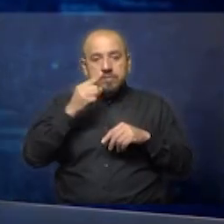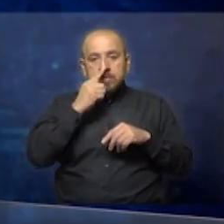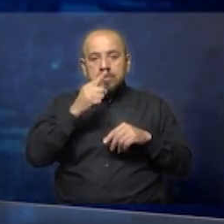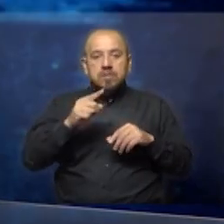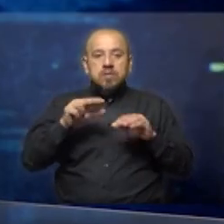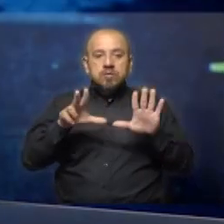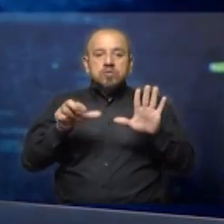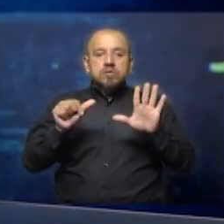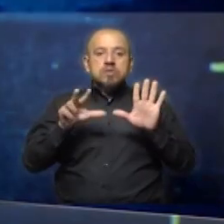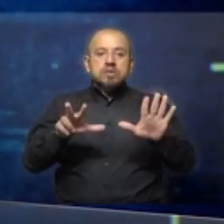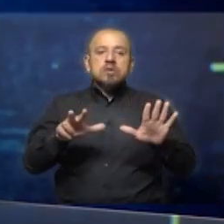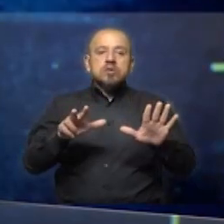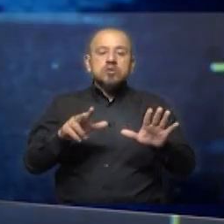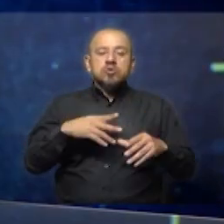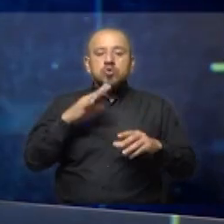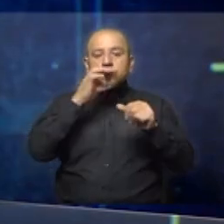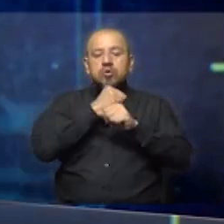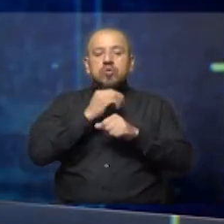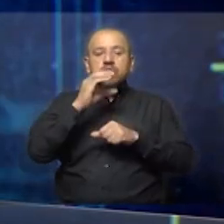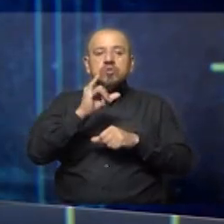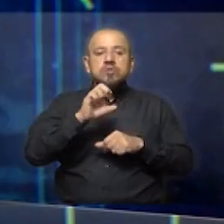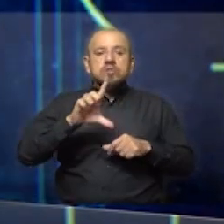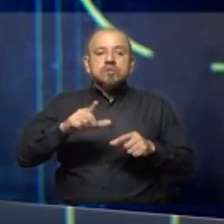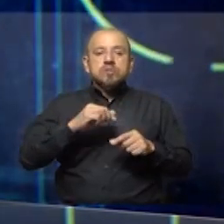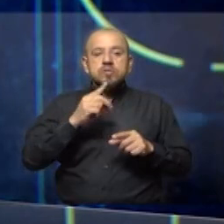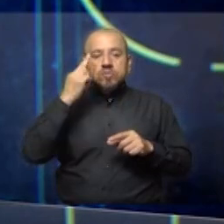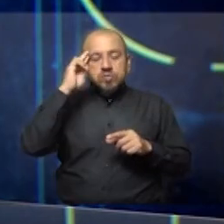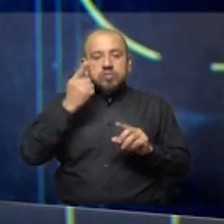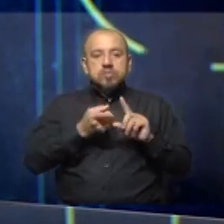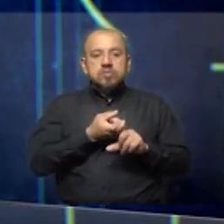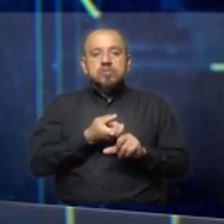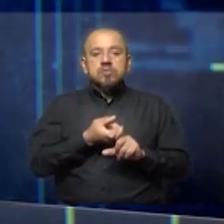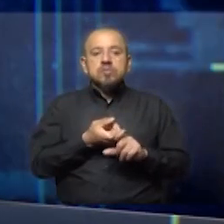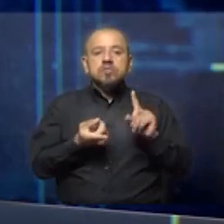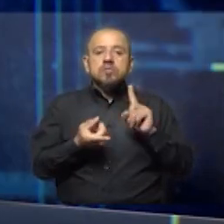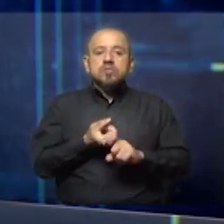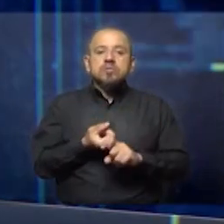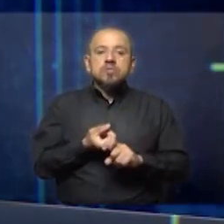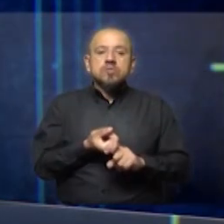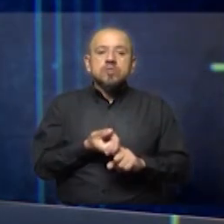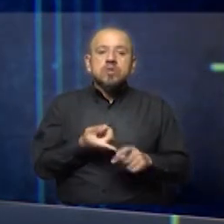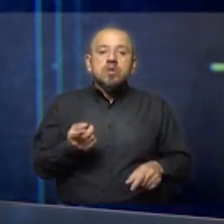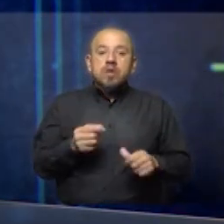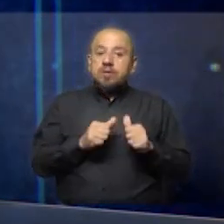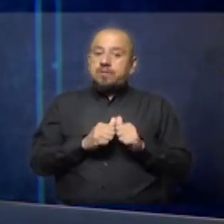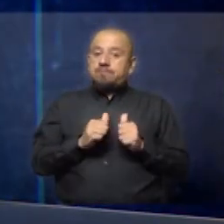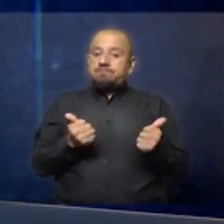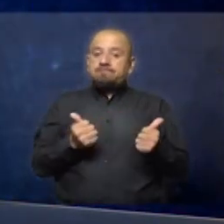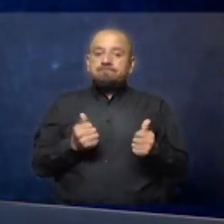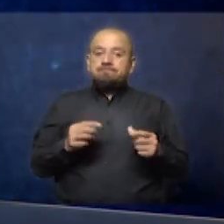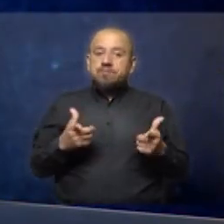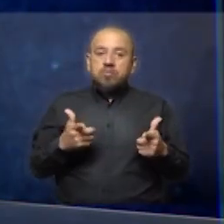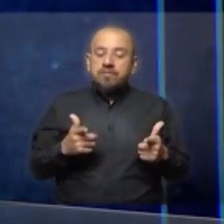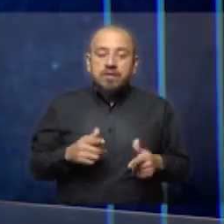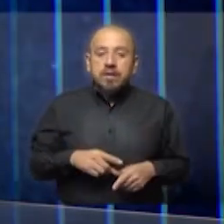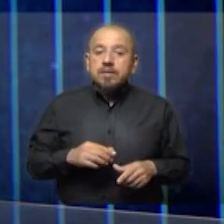código civil uruguayo donde el matrimonio se concebía como un vínculo indisoluble no había la más